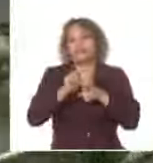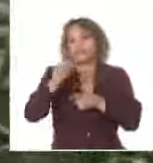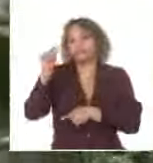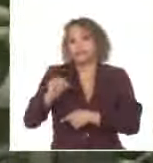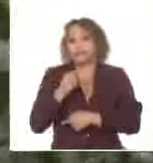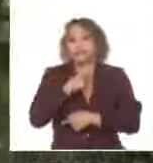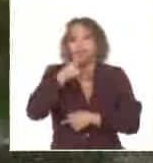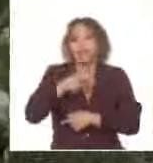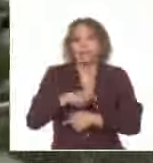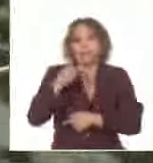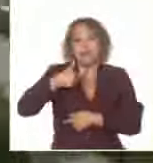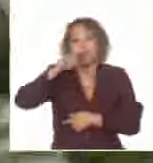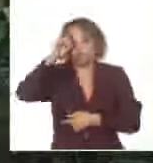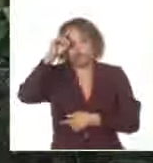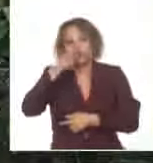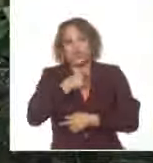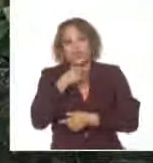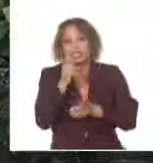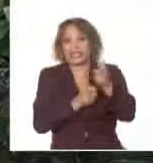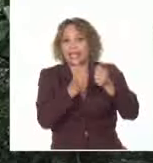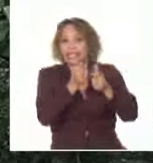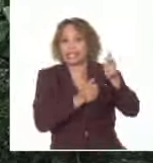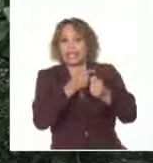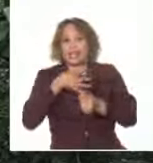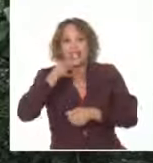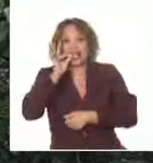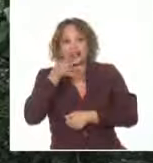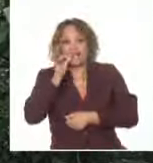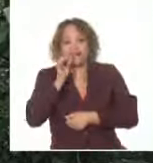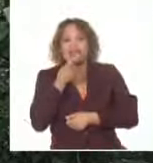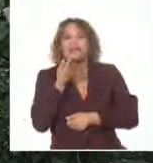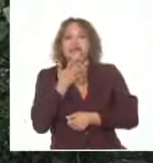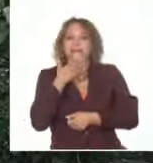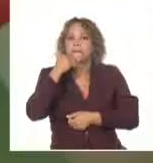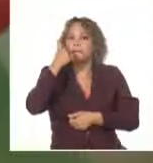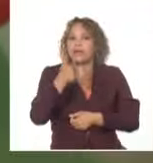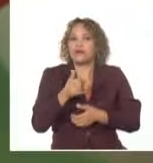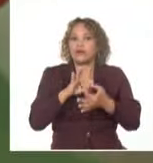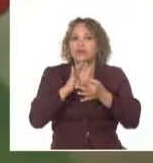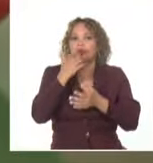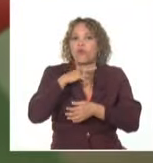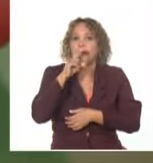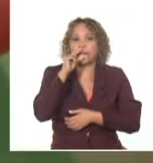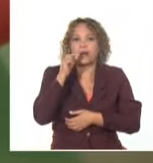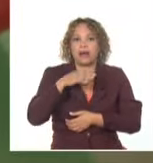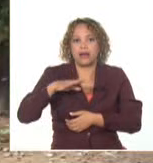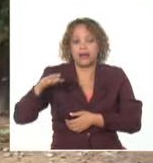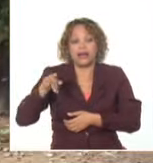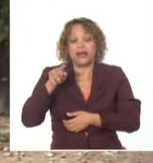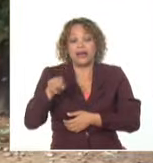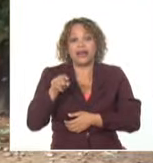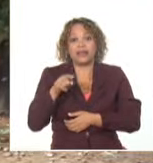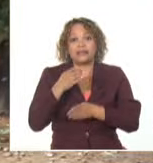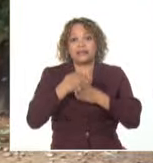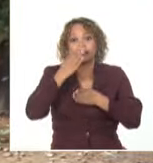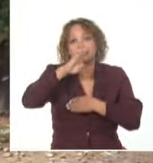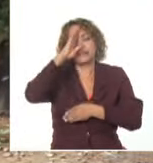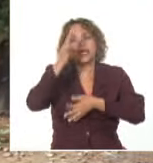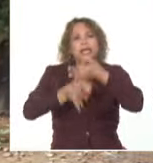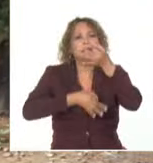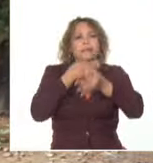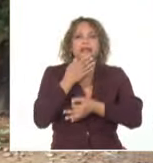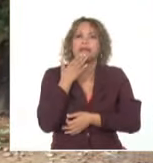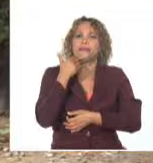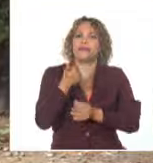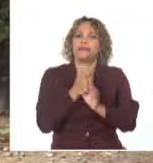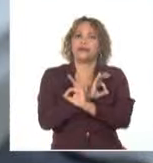ejemplo, es de los cafetaleros más destacados del municipio Guamá en Santiago de Cuba. Nos explica cómo garantiza la mayor calidad